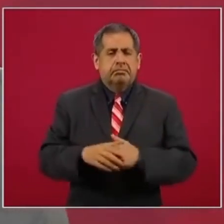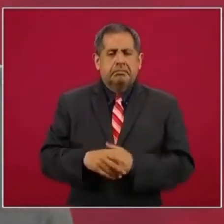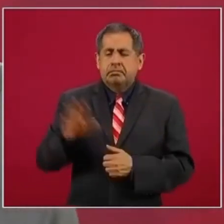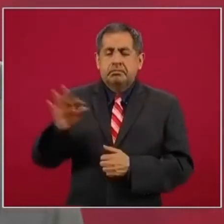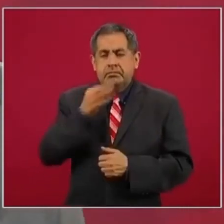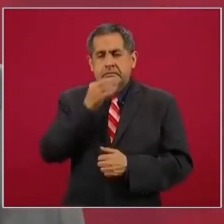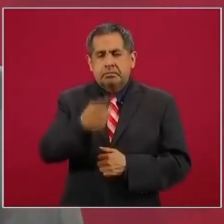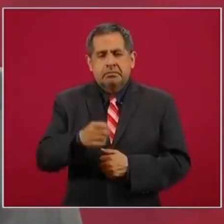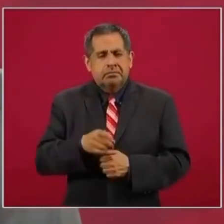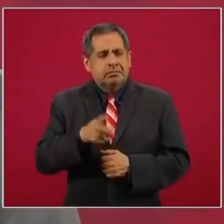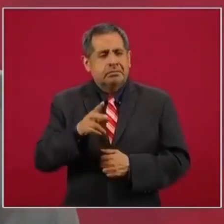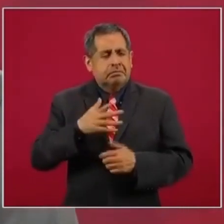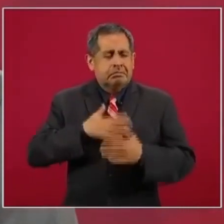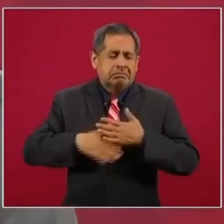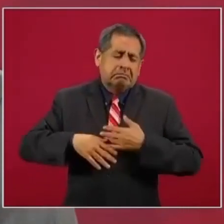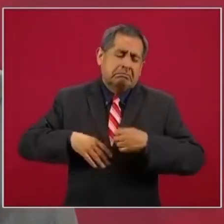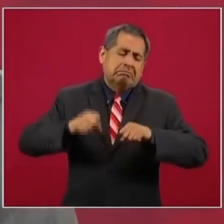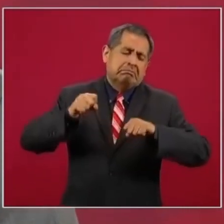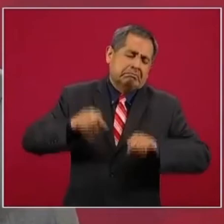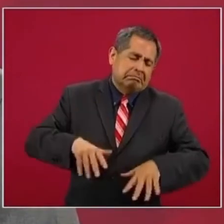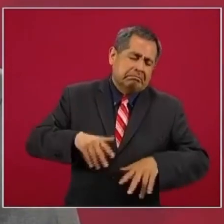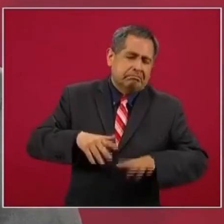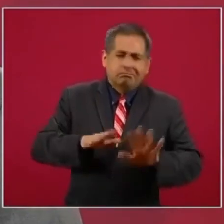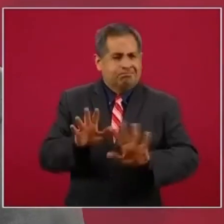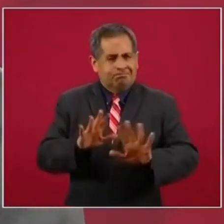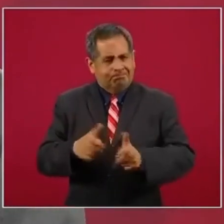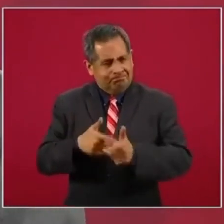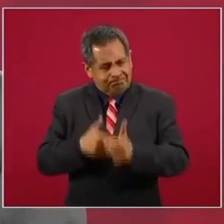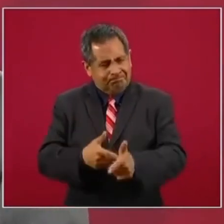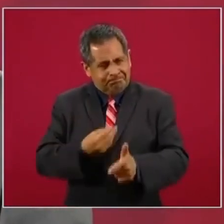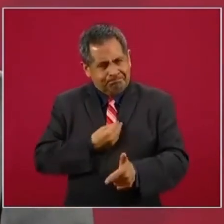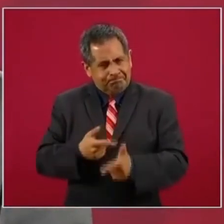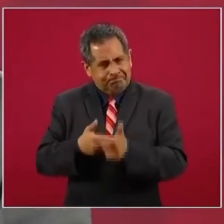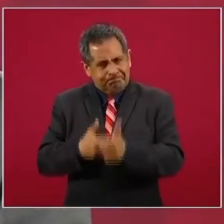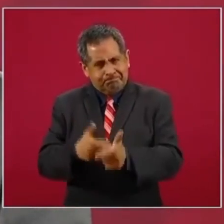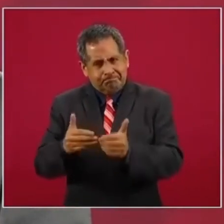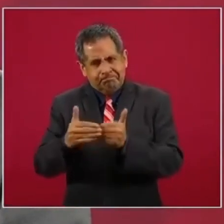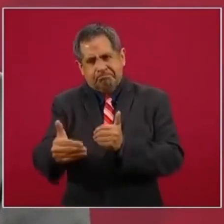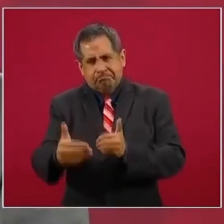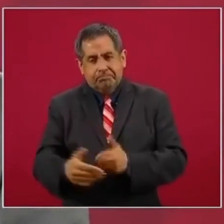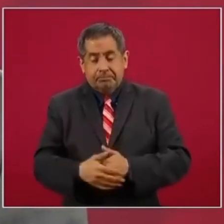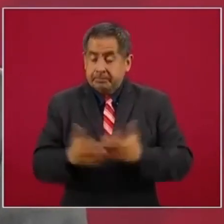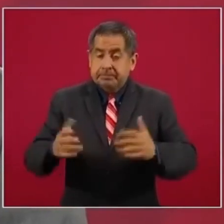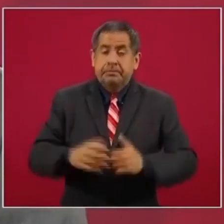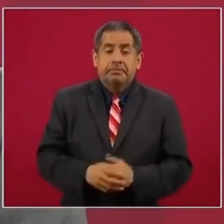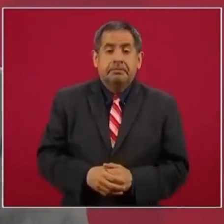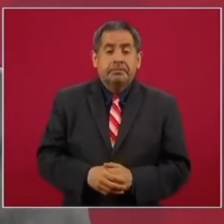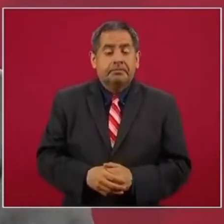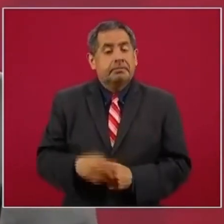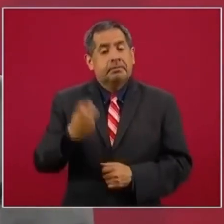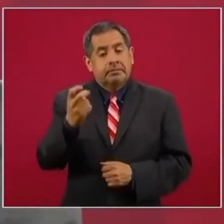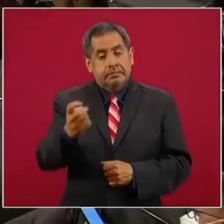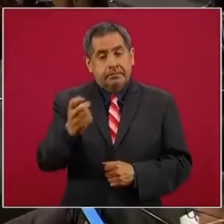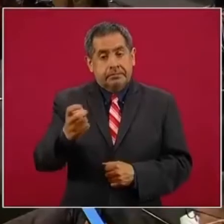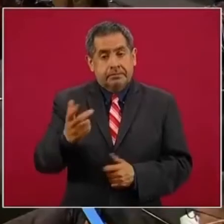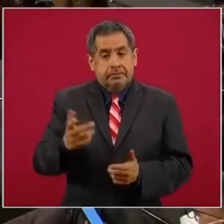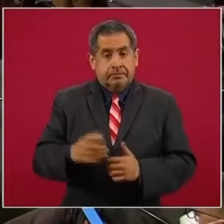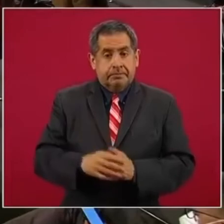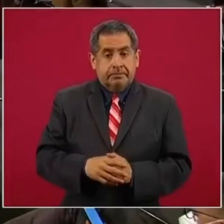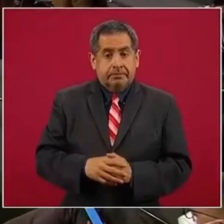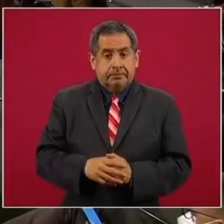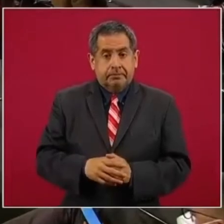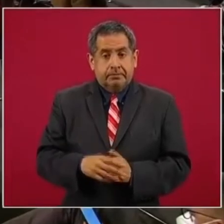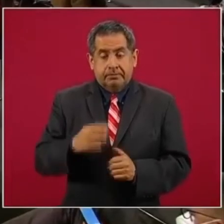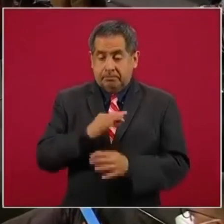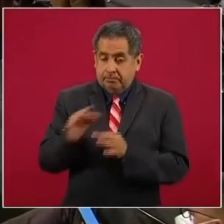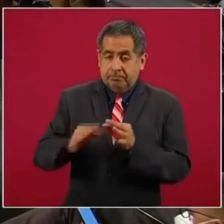dígale que no se canse, que siga adelante. Bueno, precisamente por